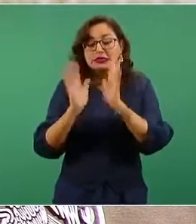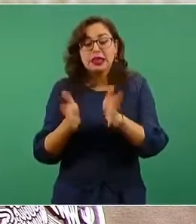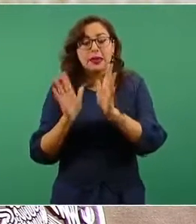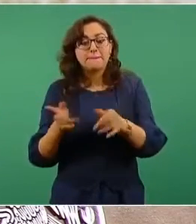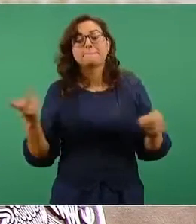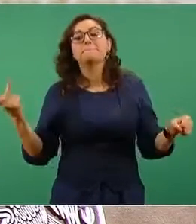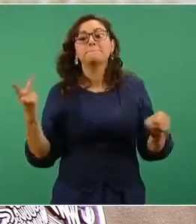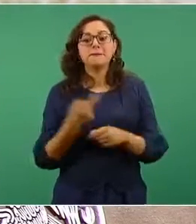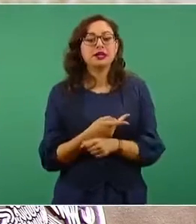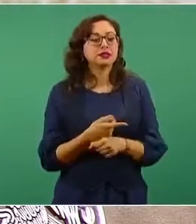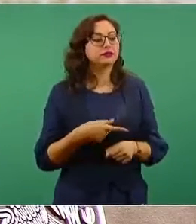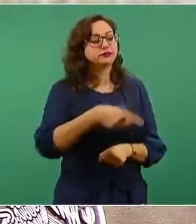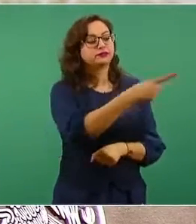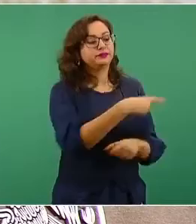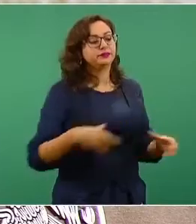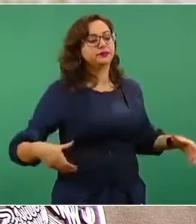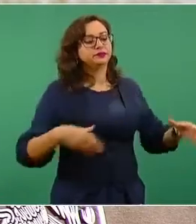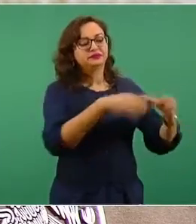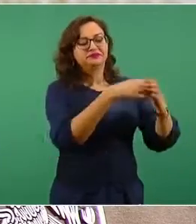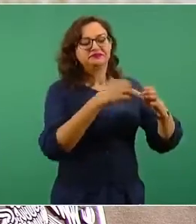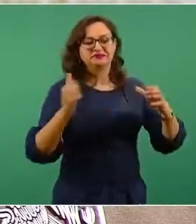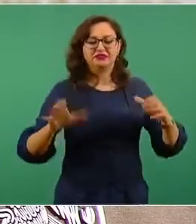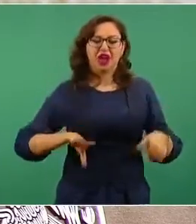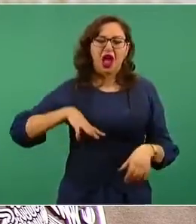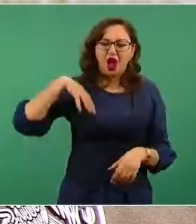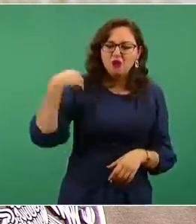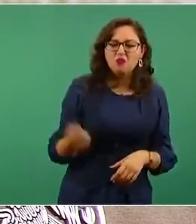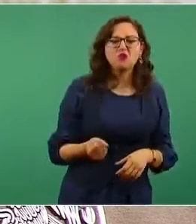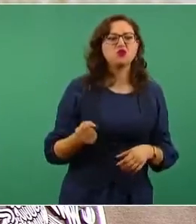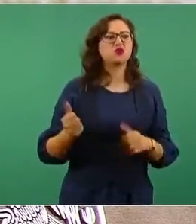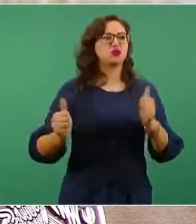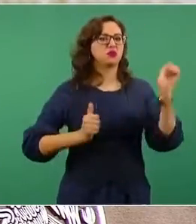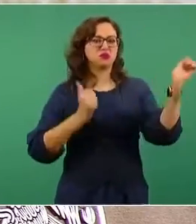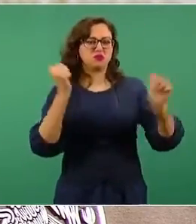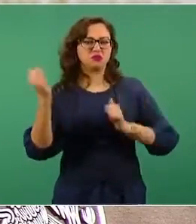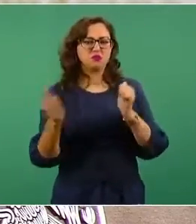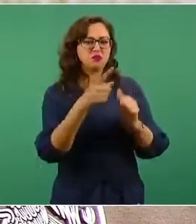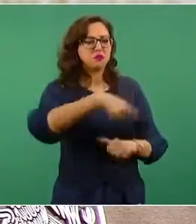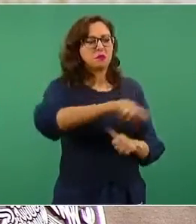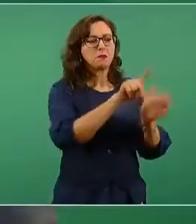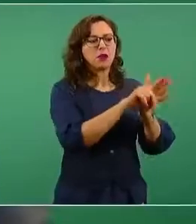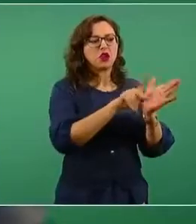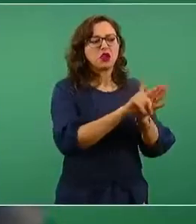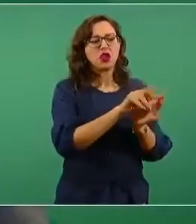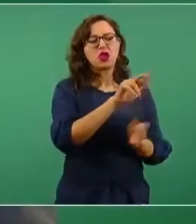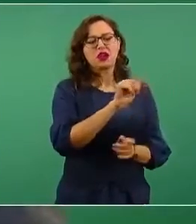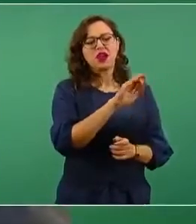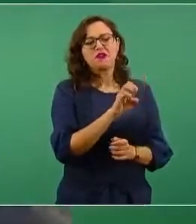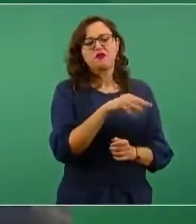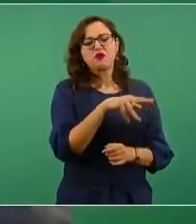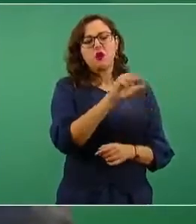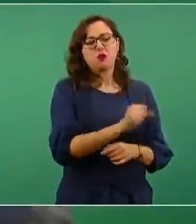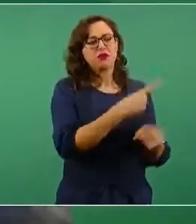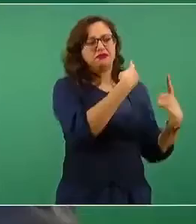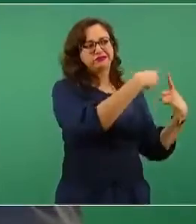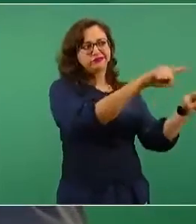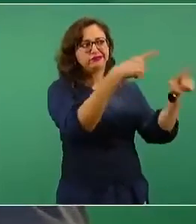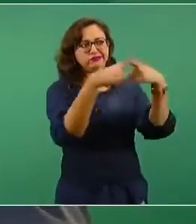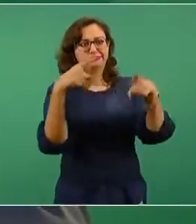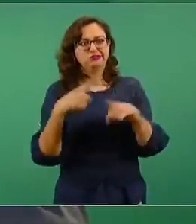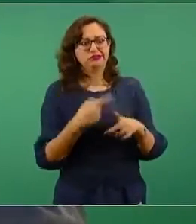y sus voceros, incluso periódicos como el Reforma y demás, hablando de